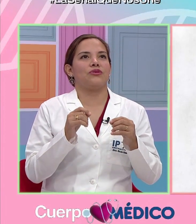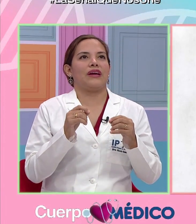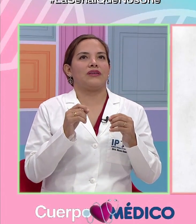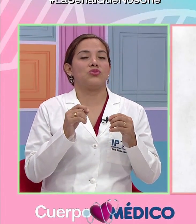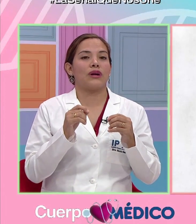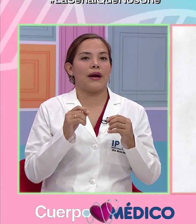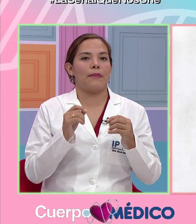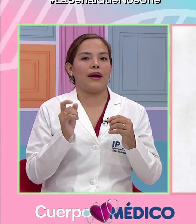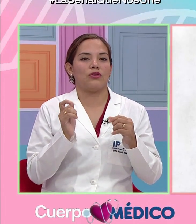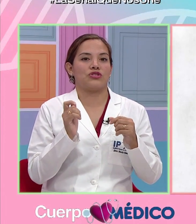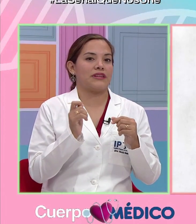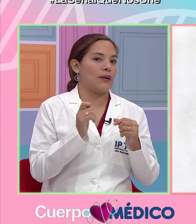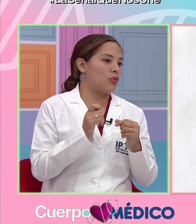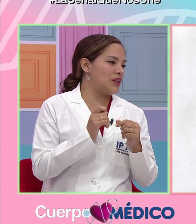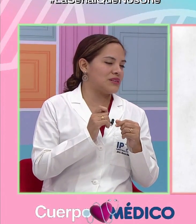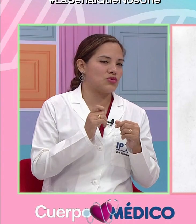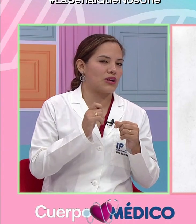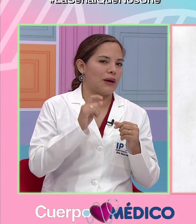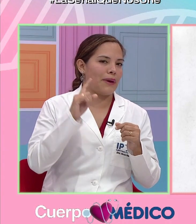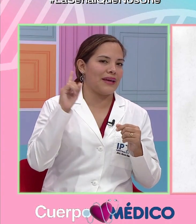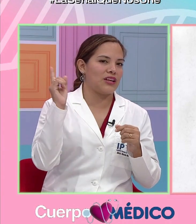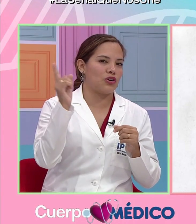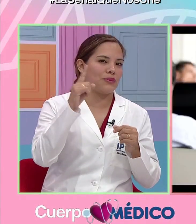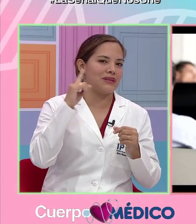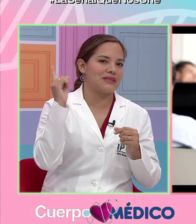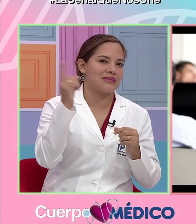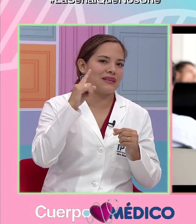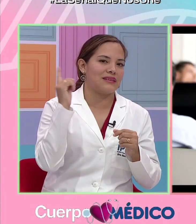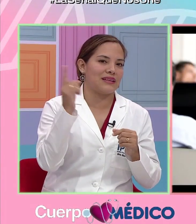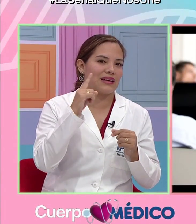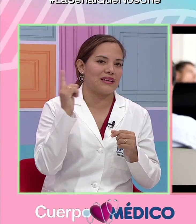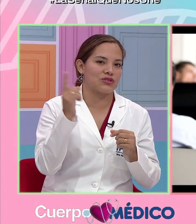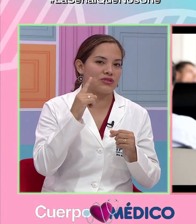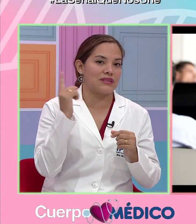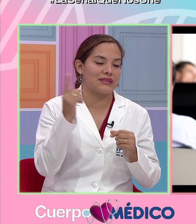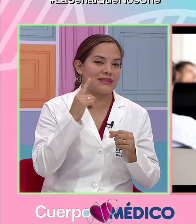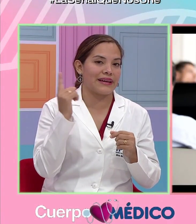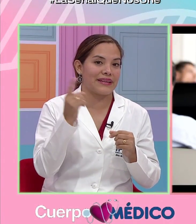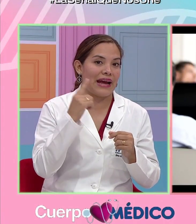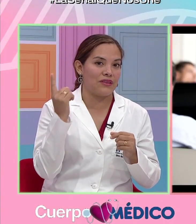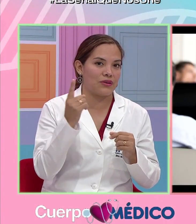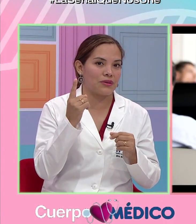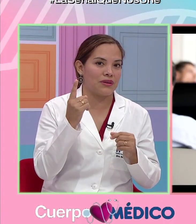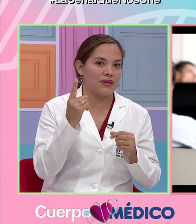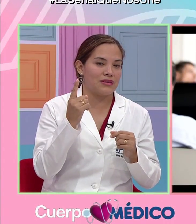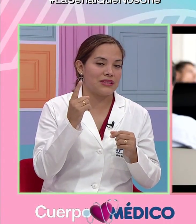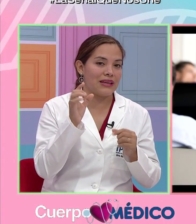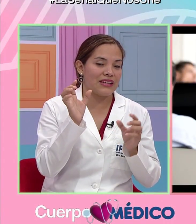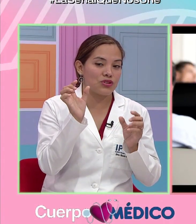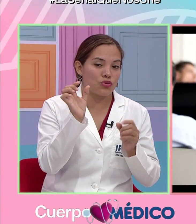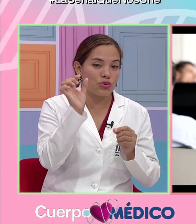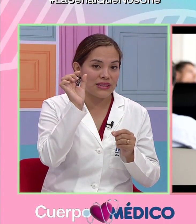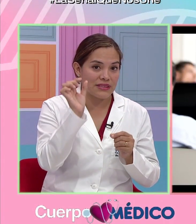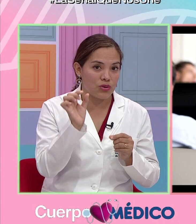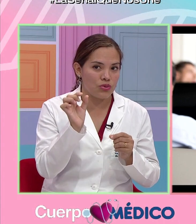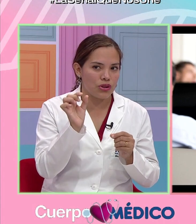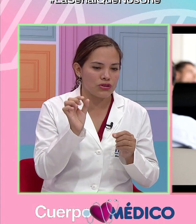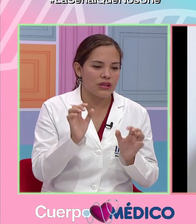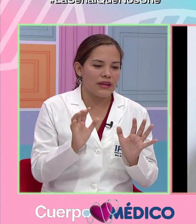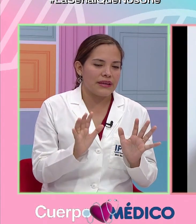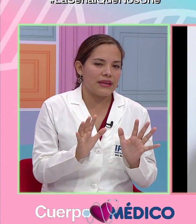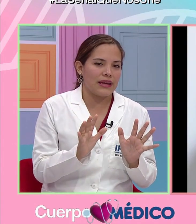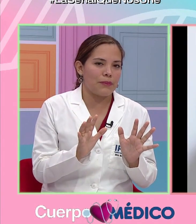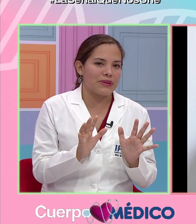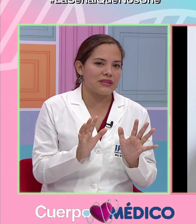echa en su cama o se da vuelta en su cama y comienza a sentir que las cosas están girando. ¿Sí? Eso dura